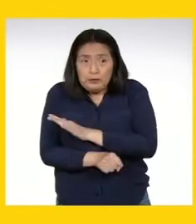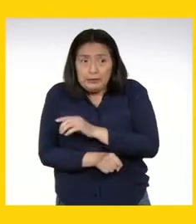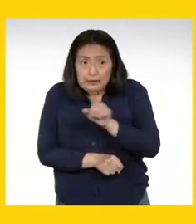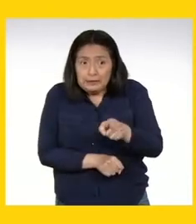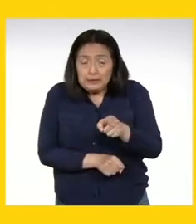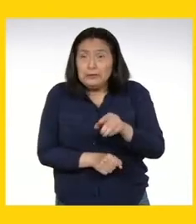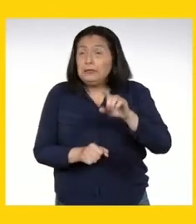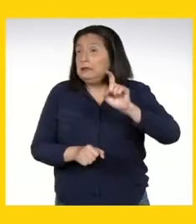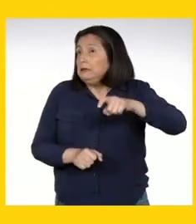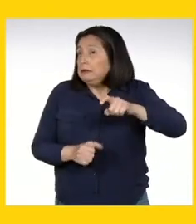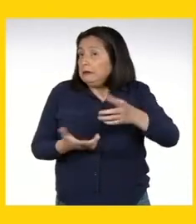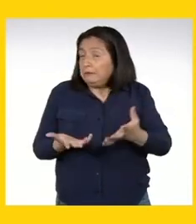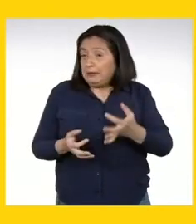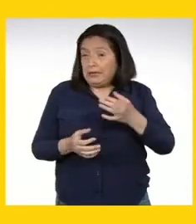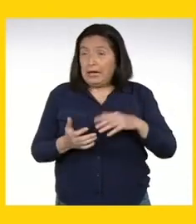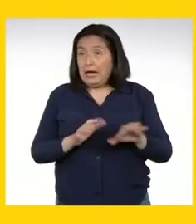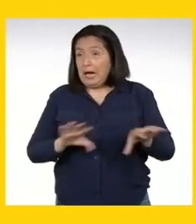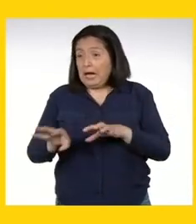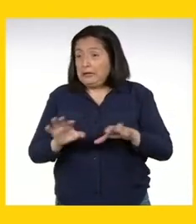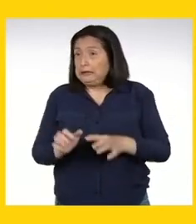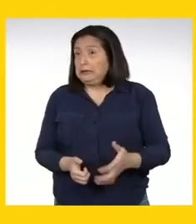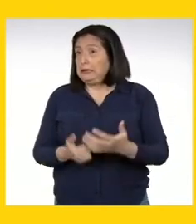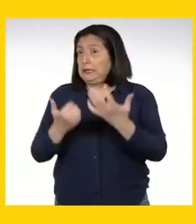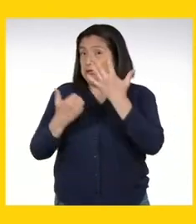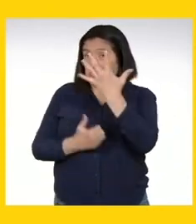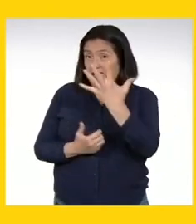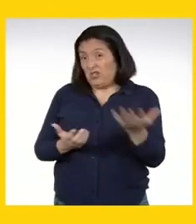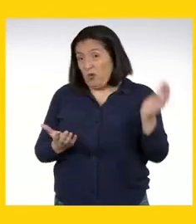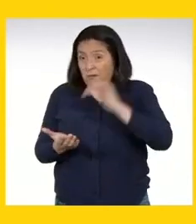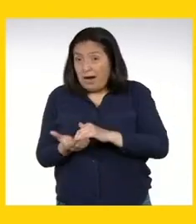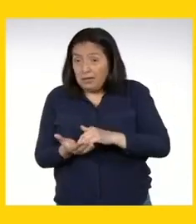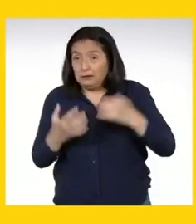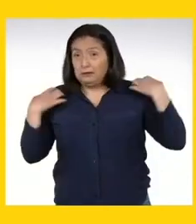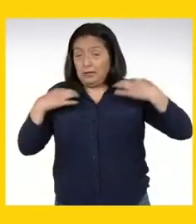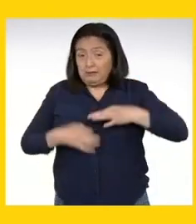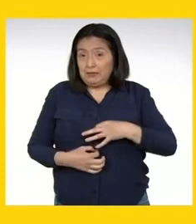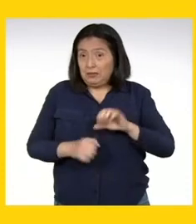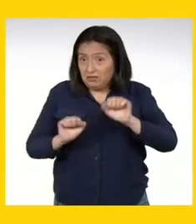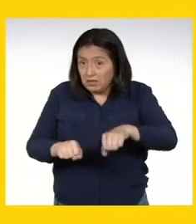los 60 botones para hacer 5 camisas más?